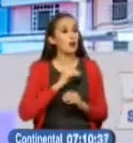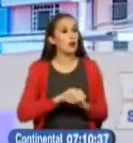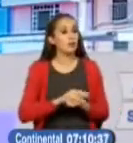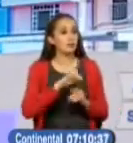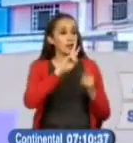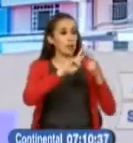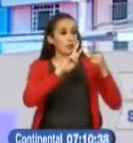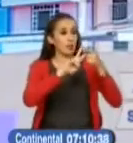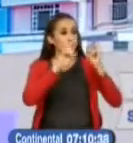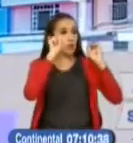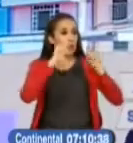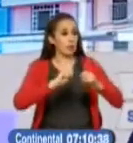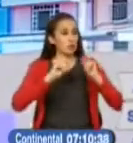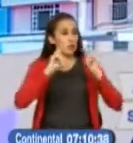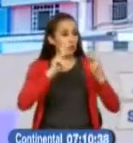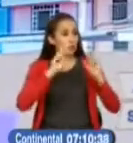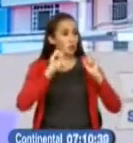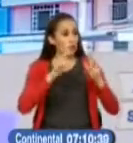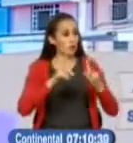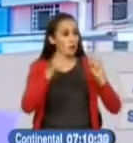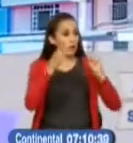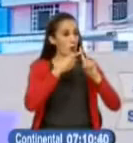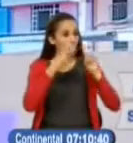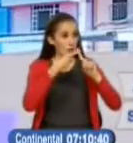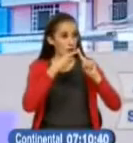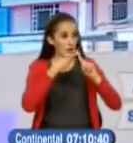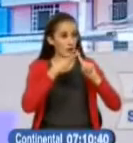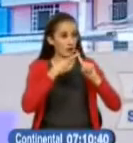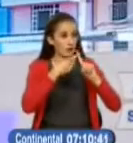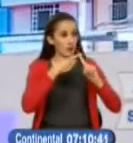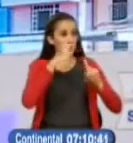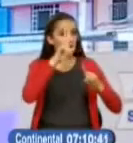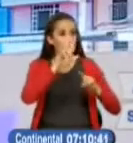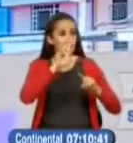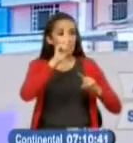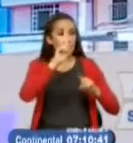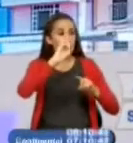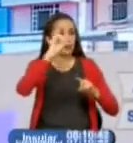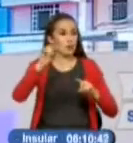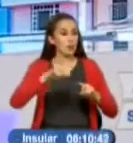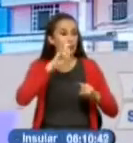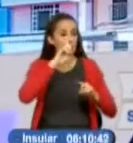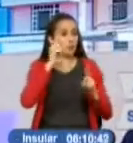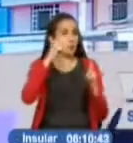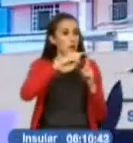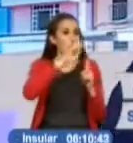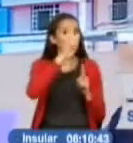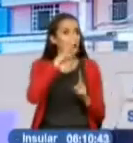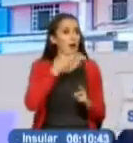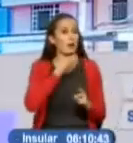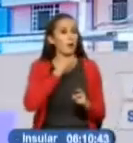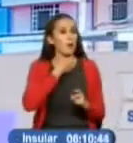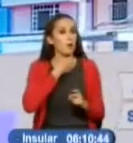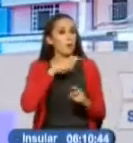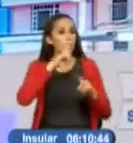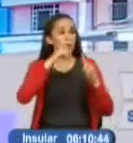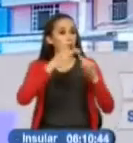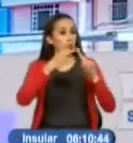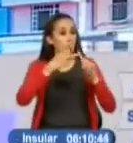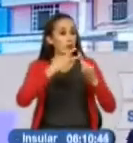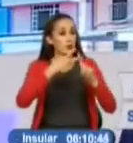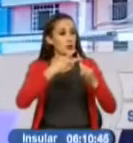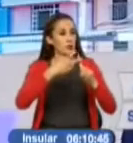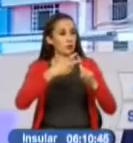dos postulaciones. Es decir, hay una primera postulación que va a ser entre el 31 de julio y el 4 de agosto y una segunda postulación que va a